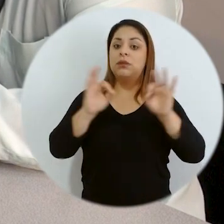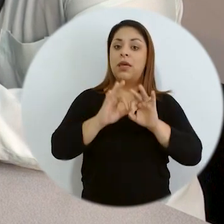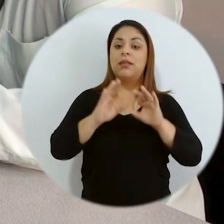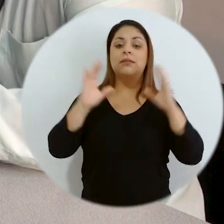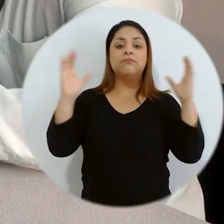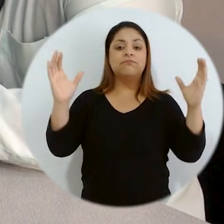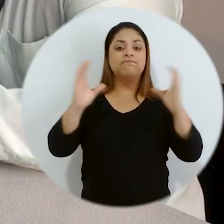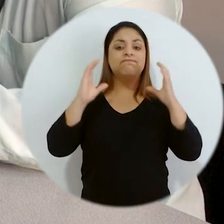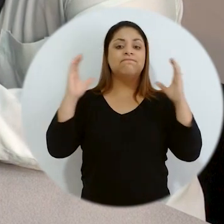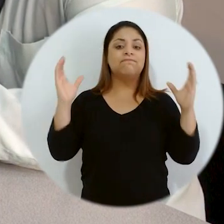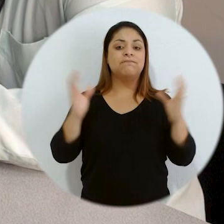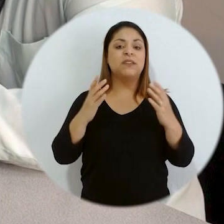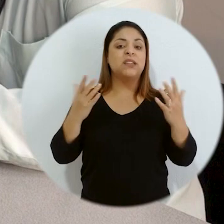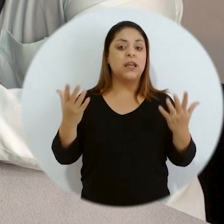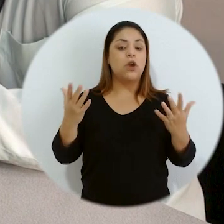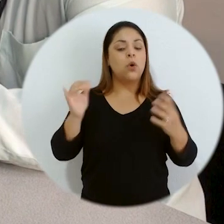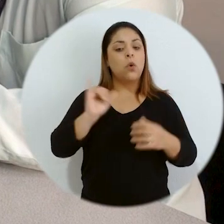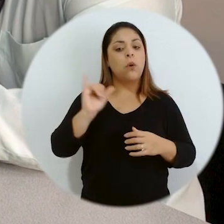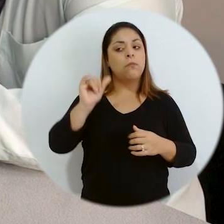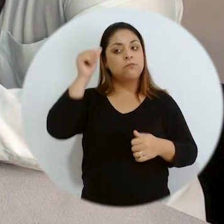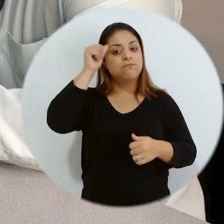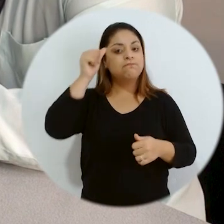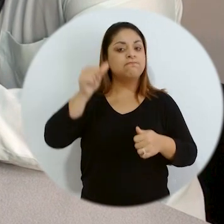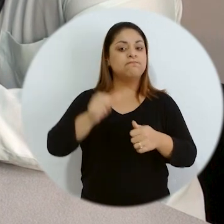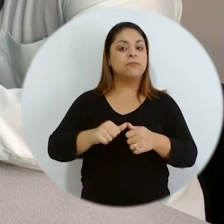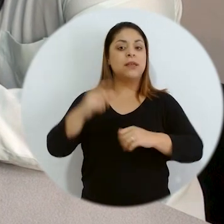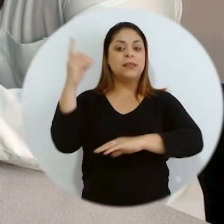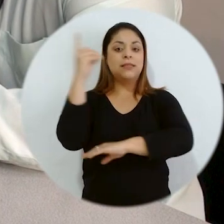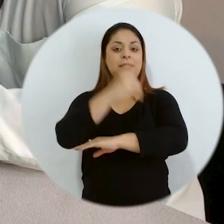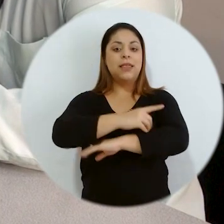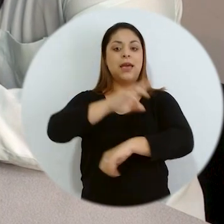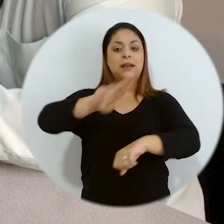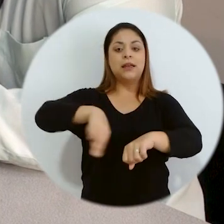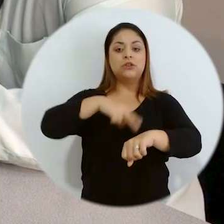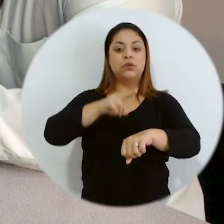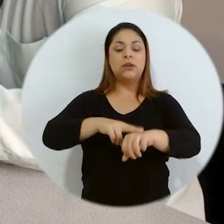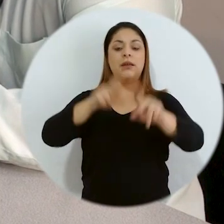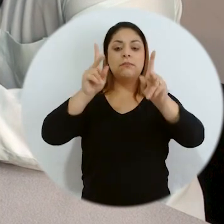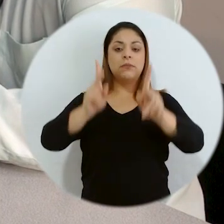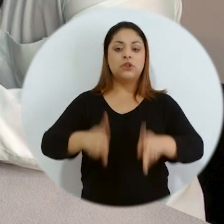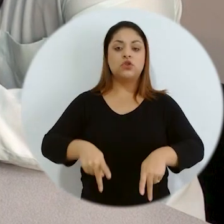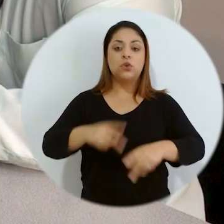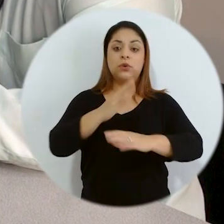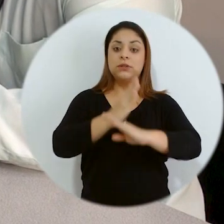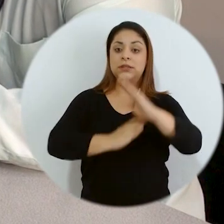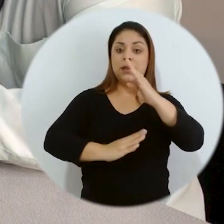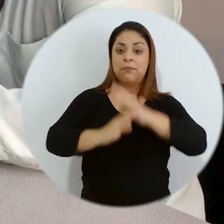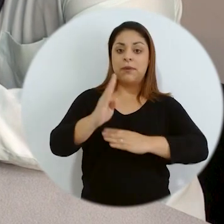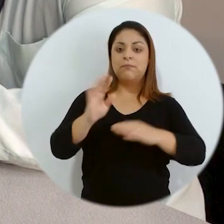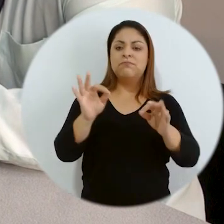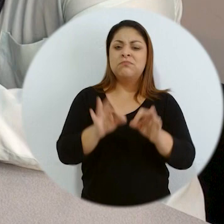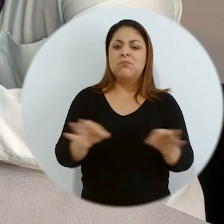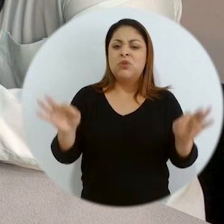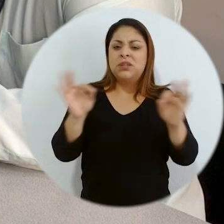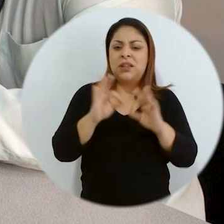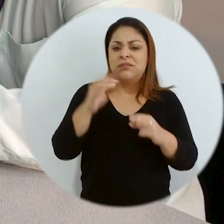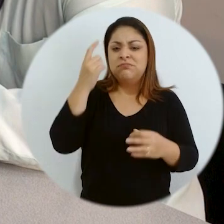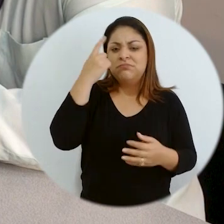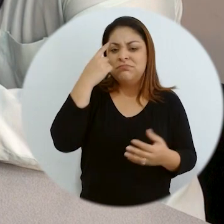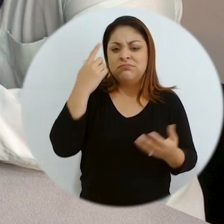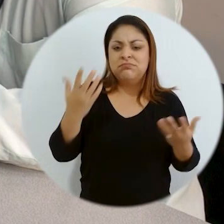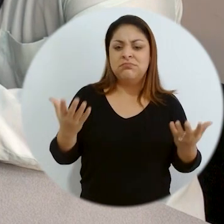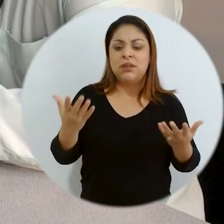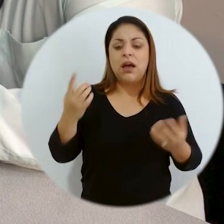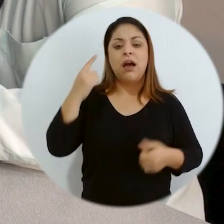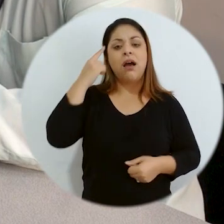Entonces, lo importante de las celebraciones, en este caso de la conmemoración del Día Nacional de la Persona con Discapacidad, es esa oportunidad, ¿verdad?,